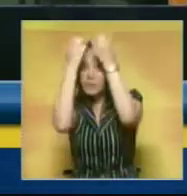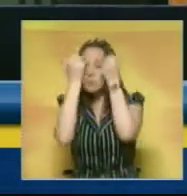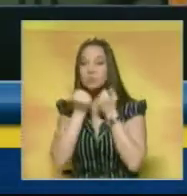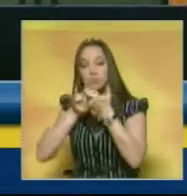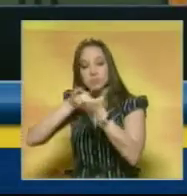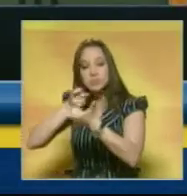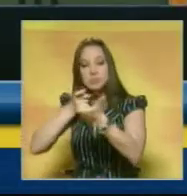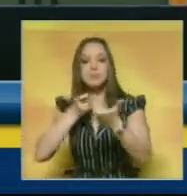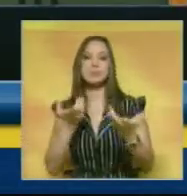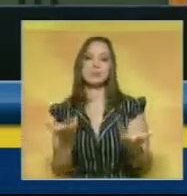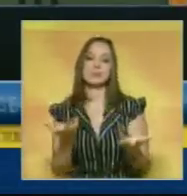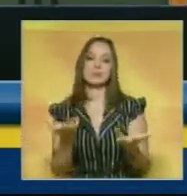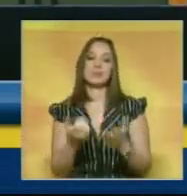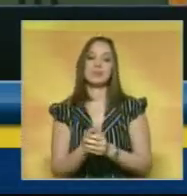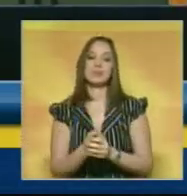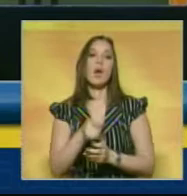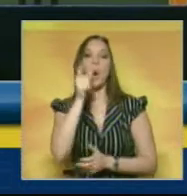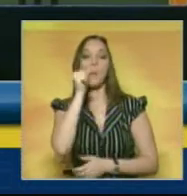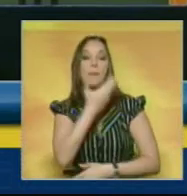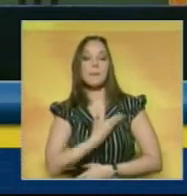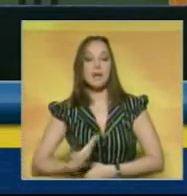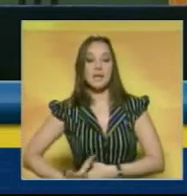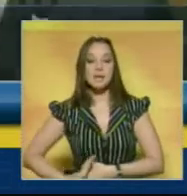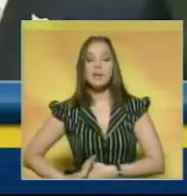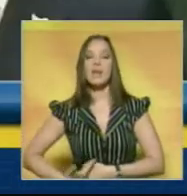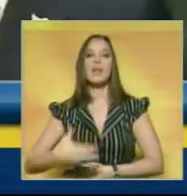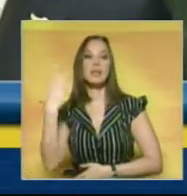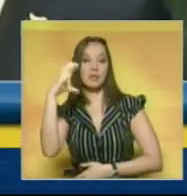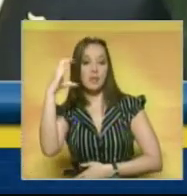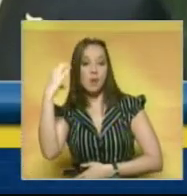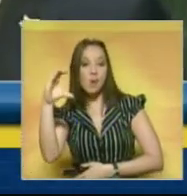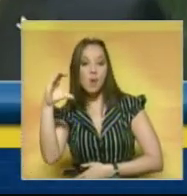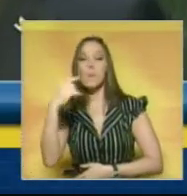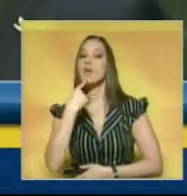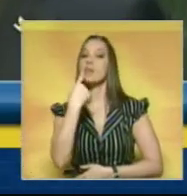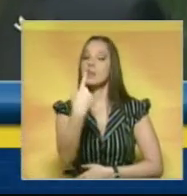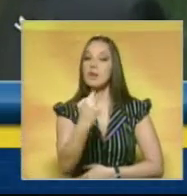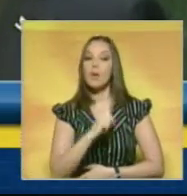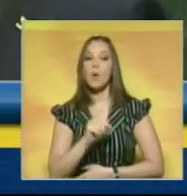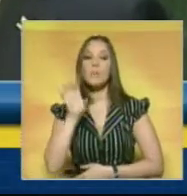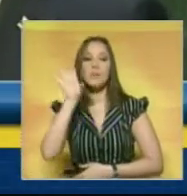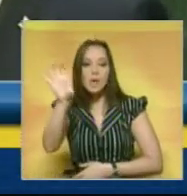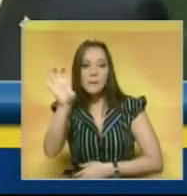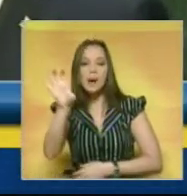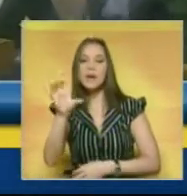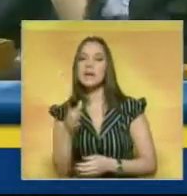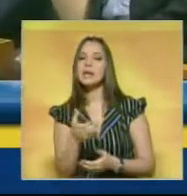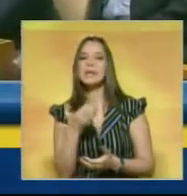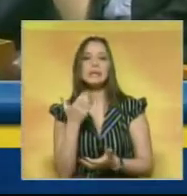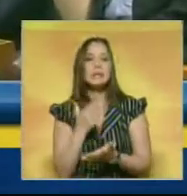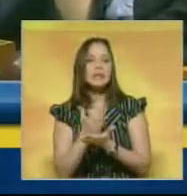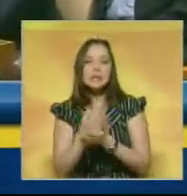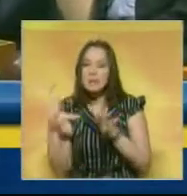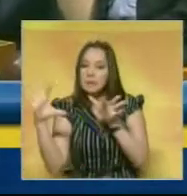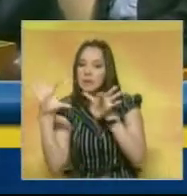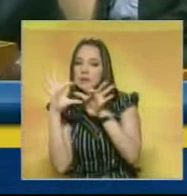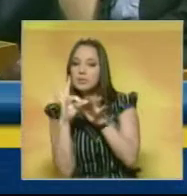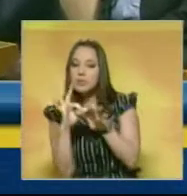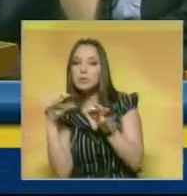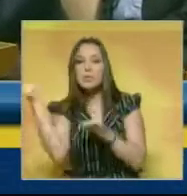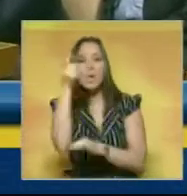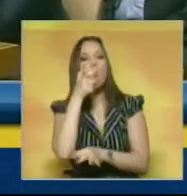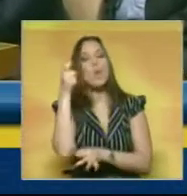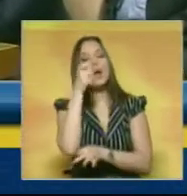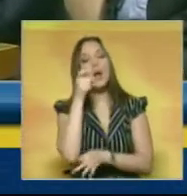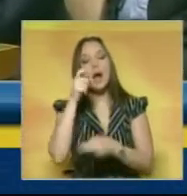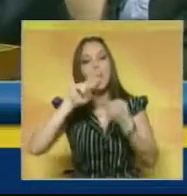terrorismo. El presidente de Colombia, Juan Manuel Santos, dijo hoy en Naciones Unidas que su país está más cerca que nunca de alcanzar la paz